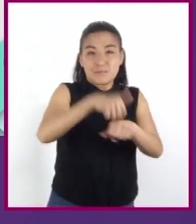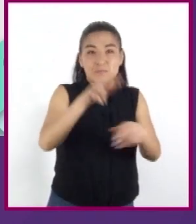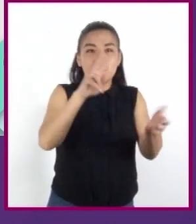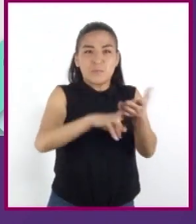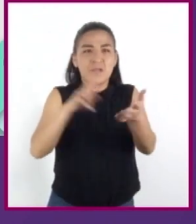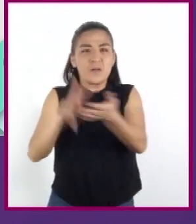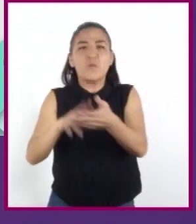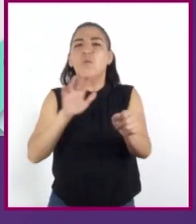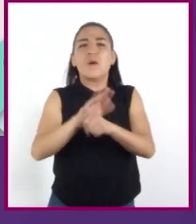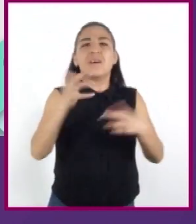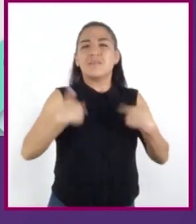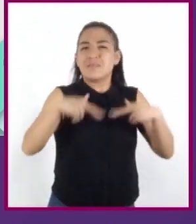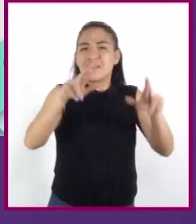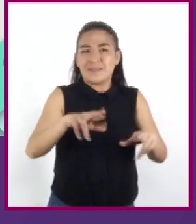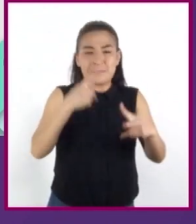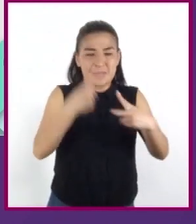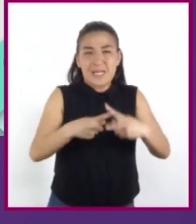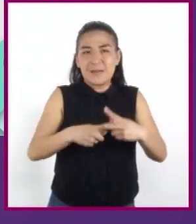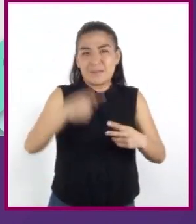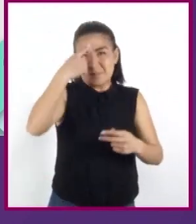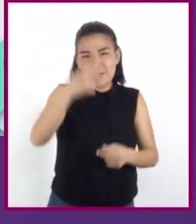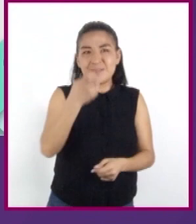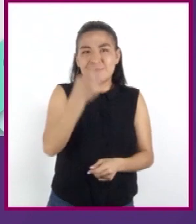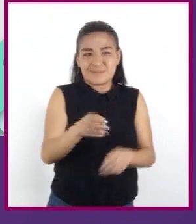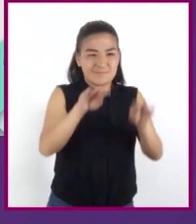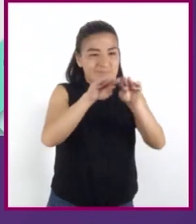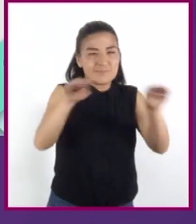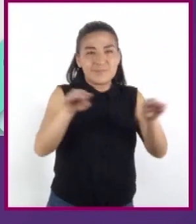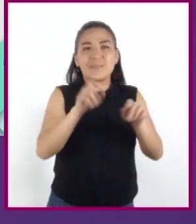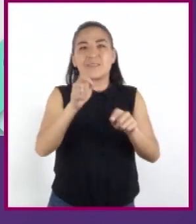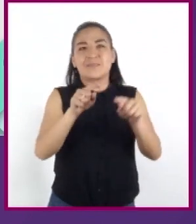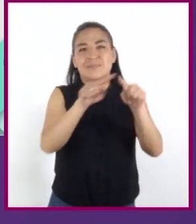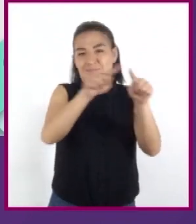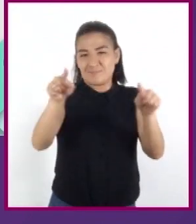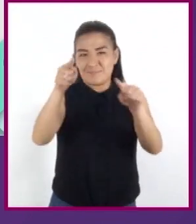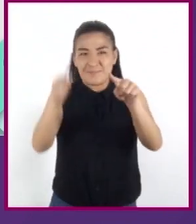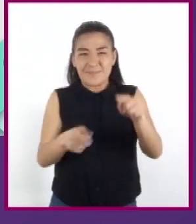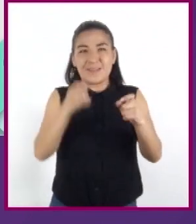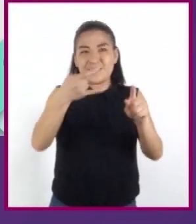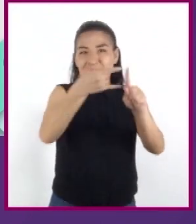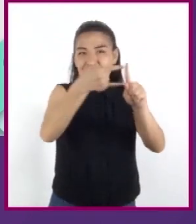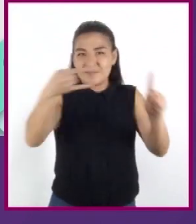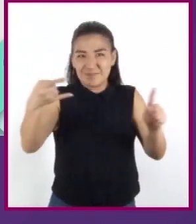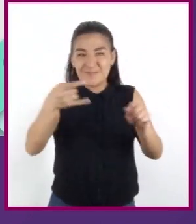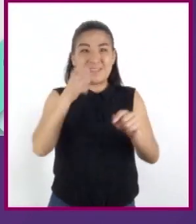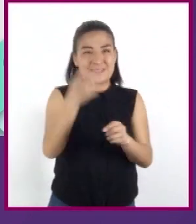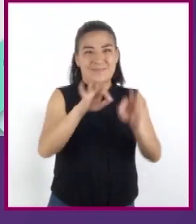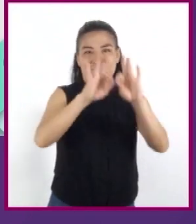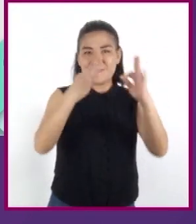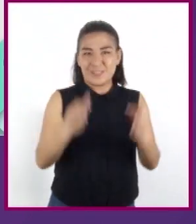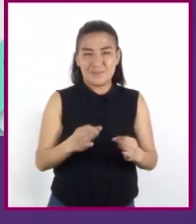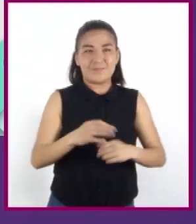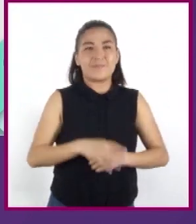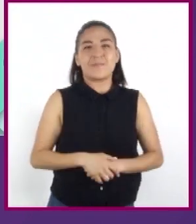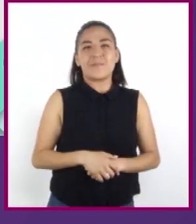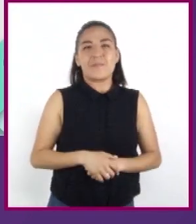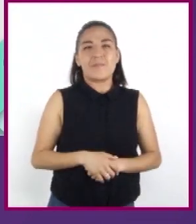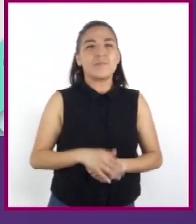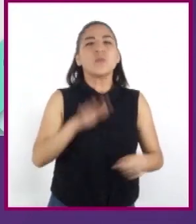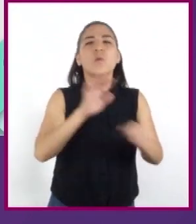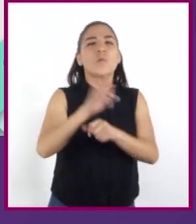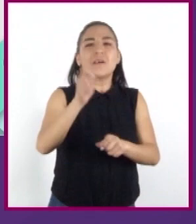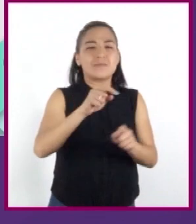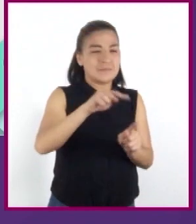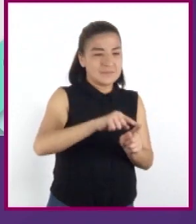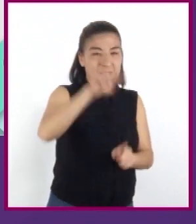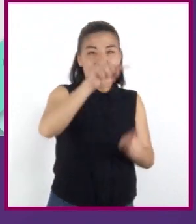¿qué expresiones algebraicas representan las medidas de cada lado de la lámina rectangular de la figura? La base del